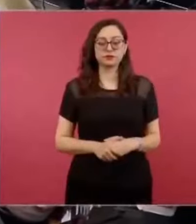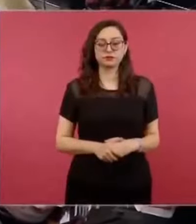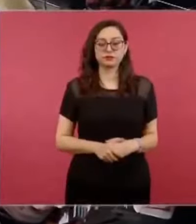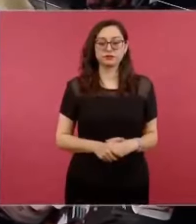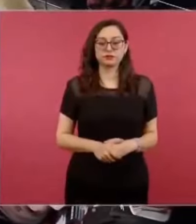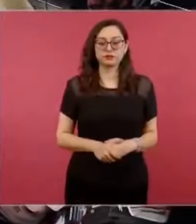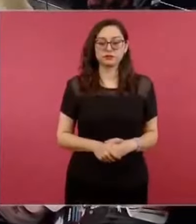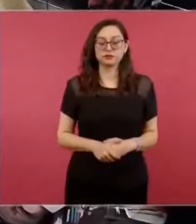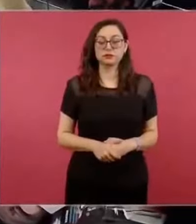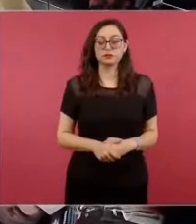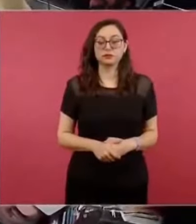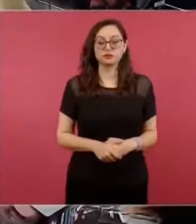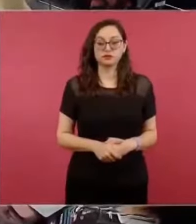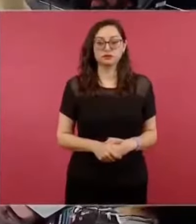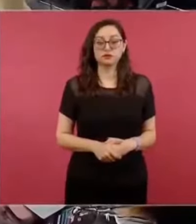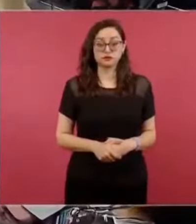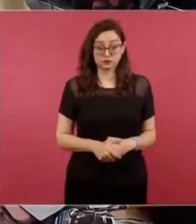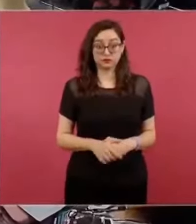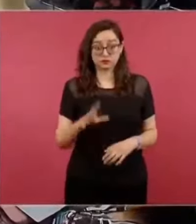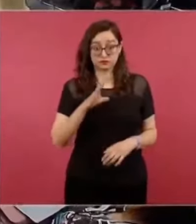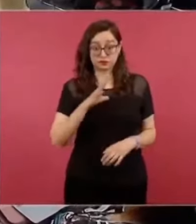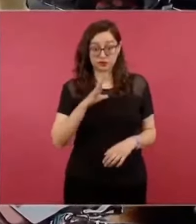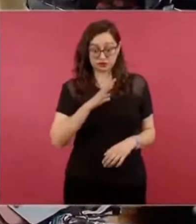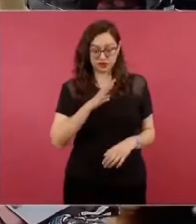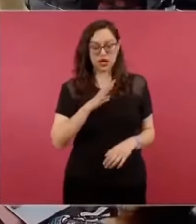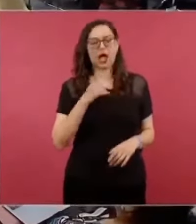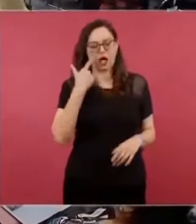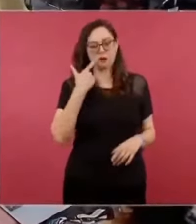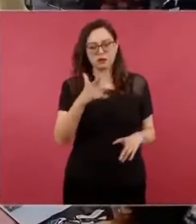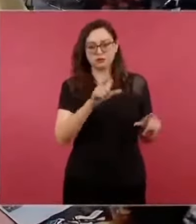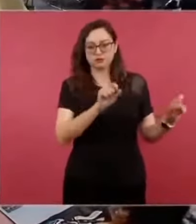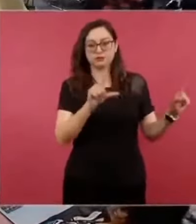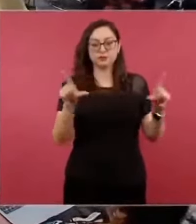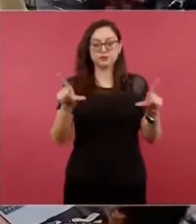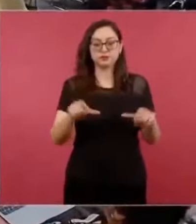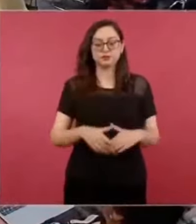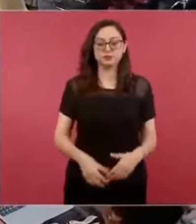está Alicia. Ahí está. Sí. Ahí es por.